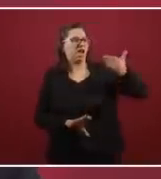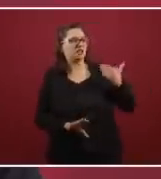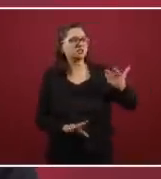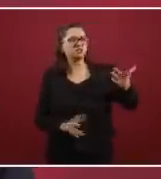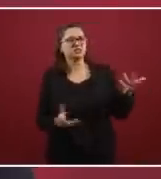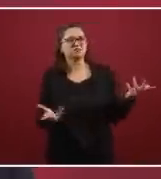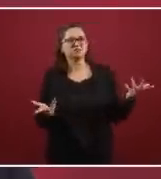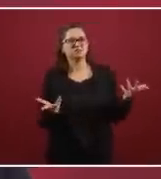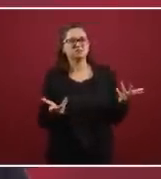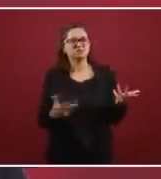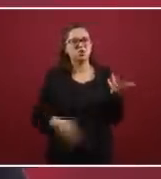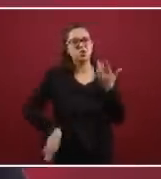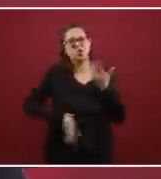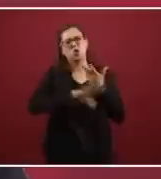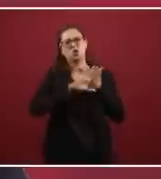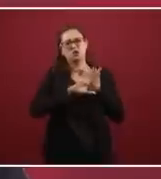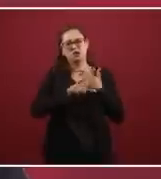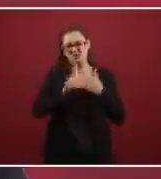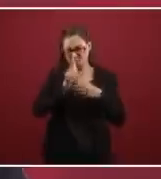Imagínense